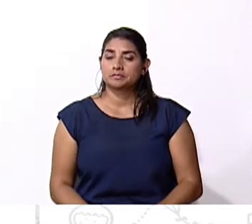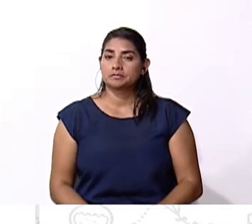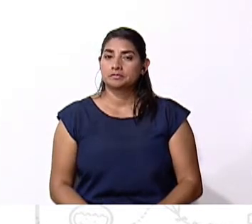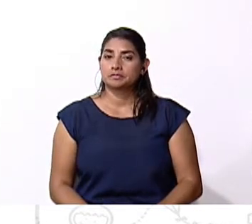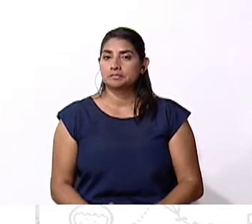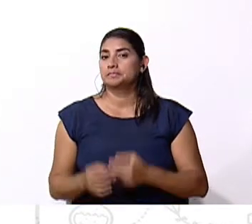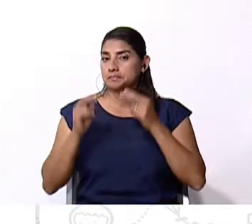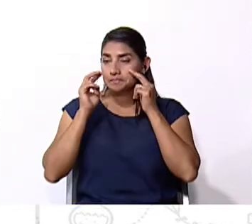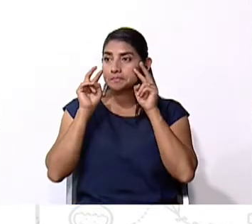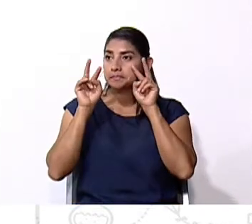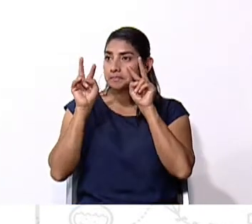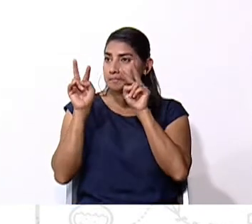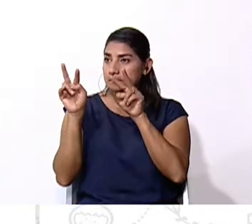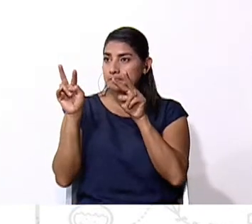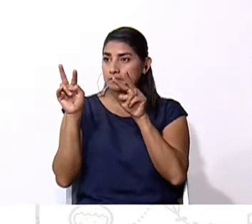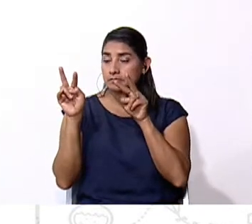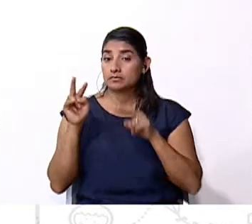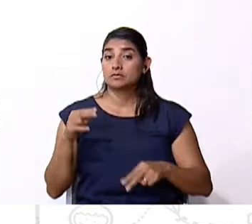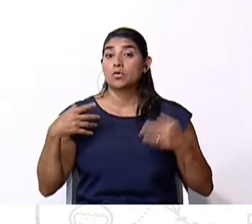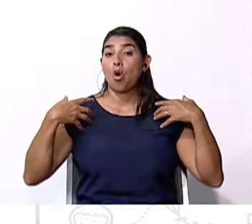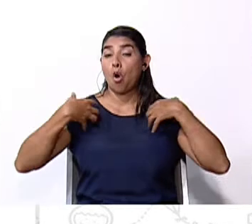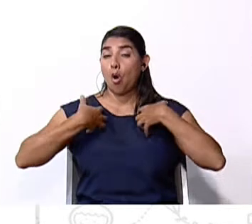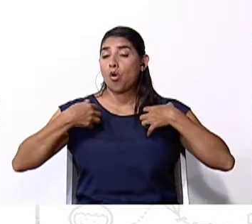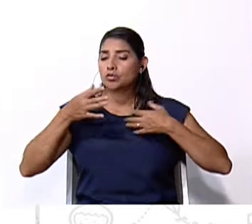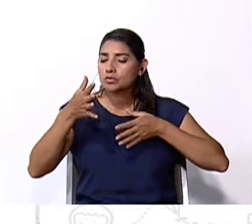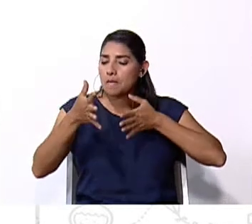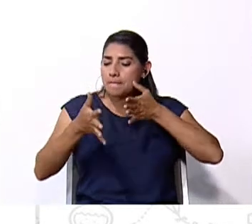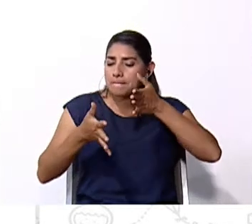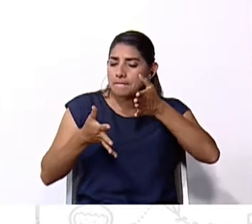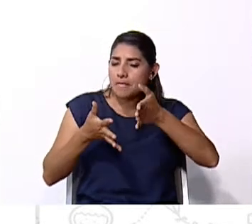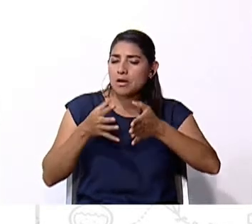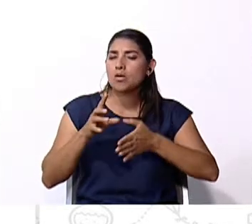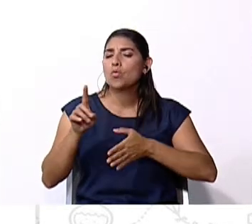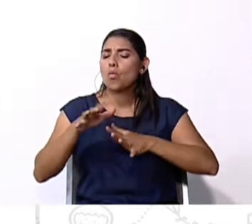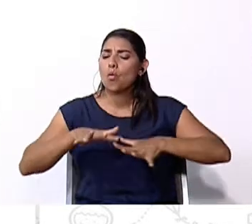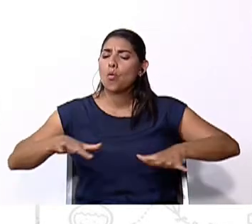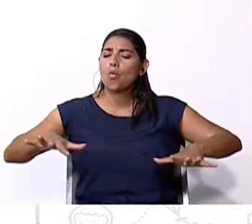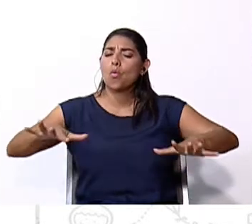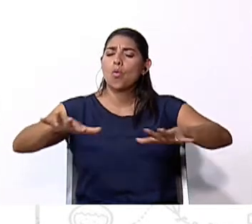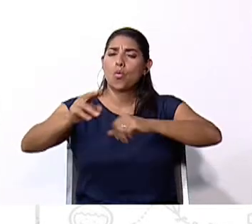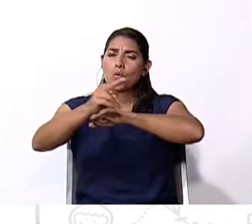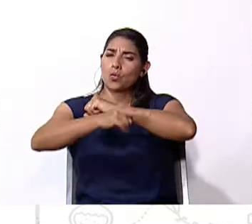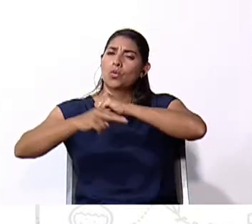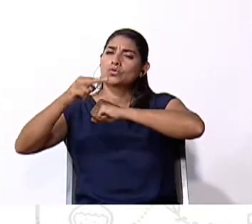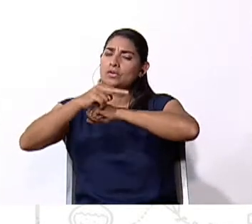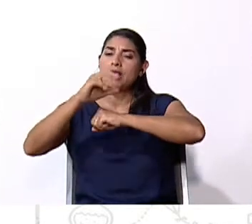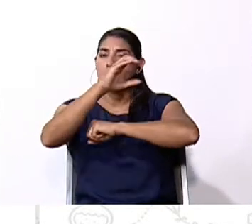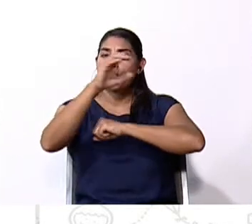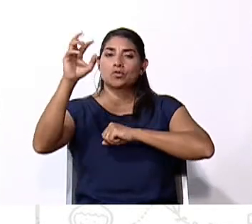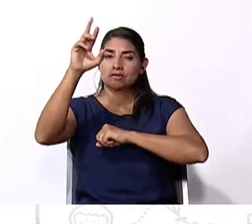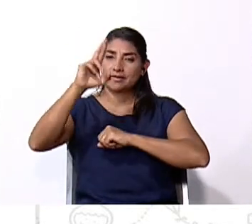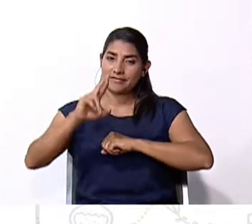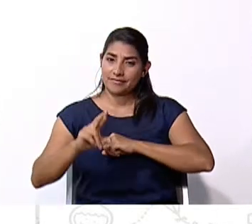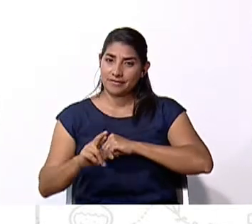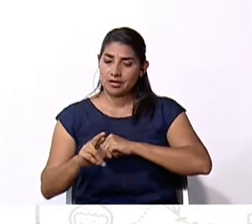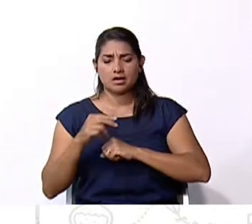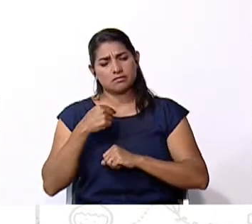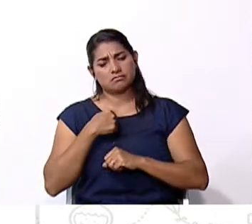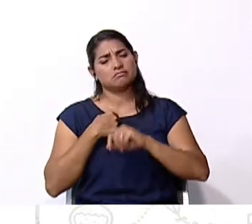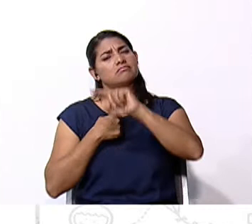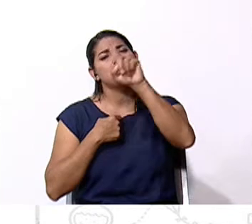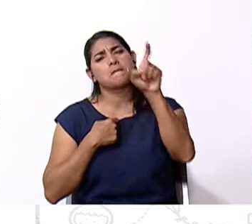Vamos a observar, dice, los osos perezosos habitan en casi todo el territorio de Costa Rica. Y yo les